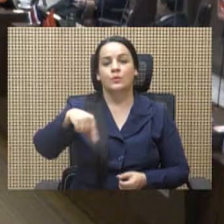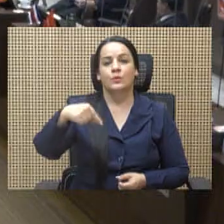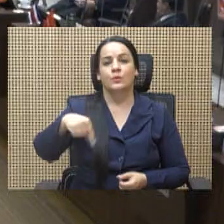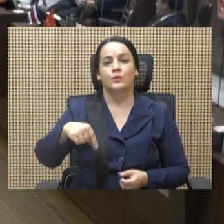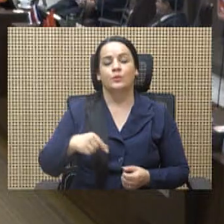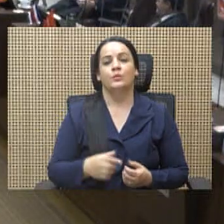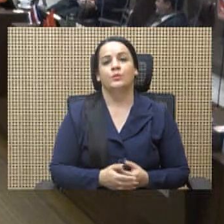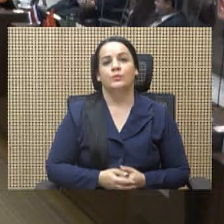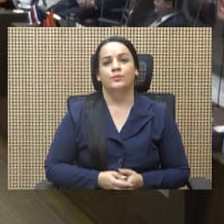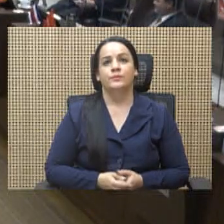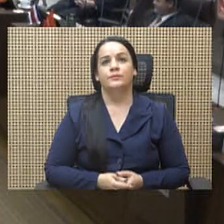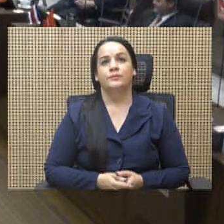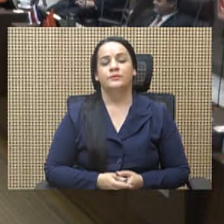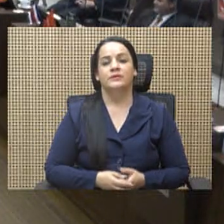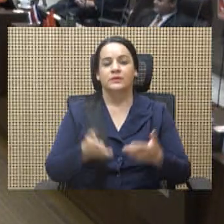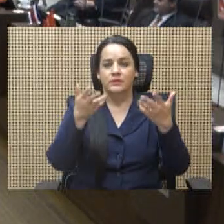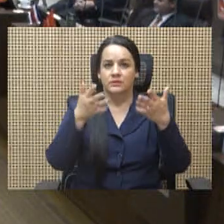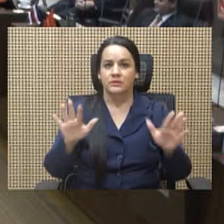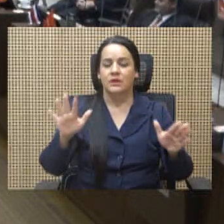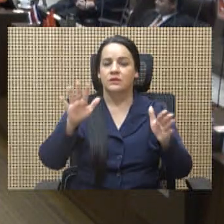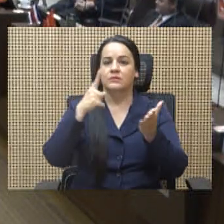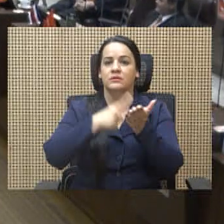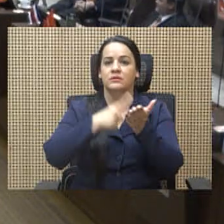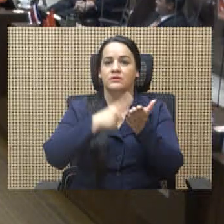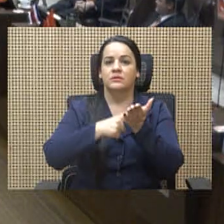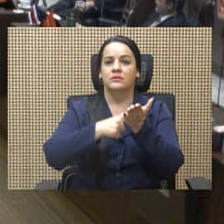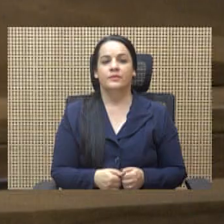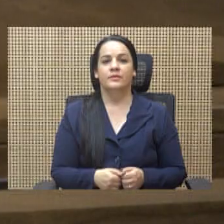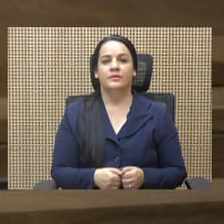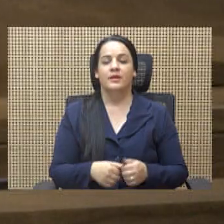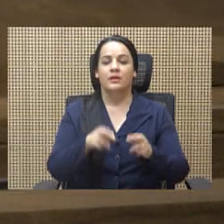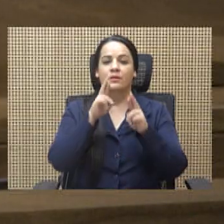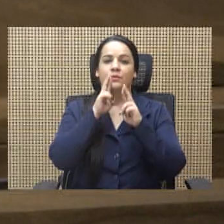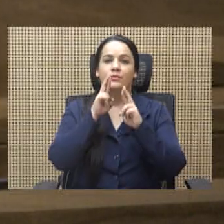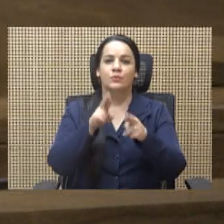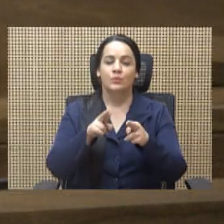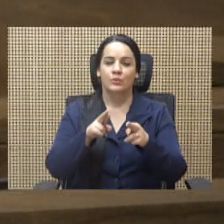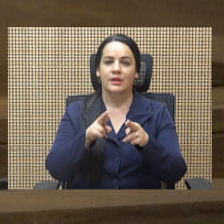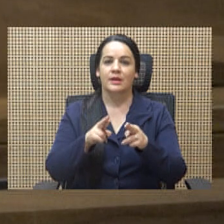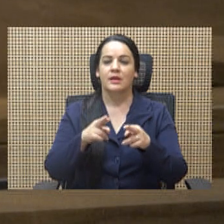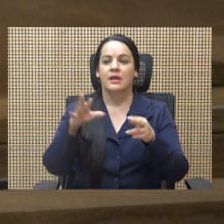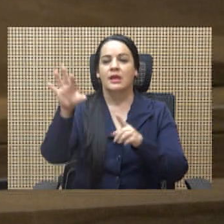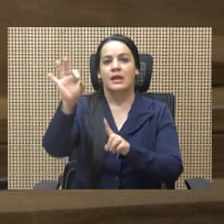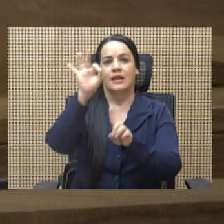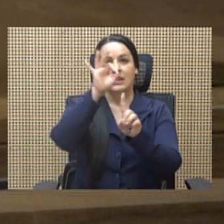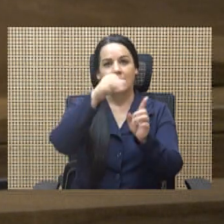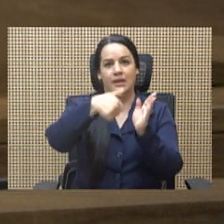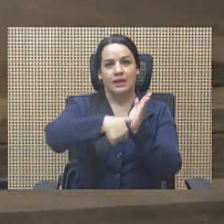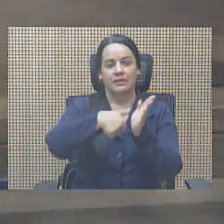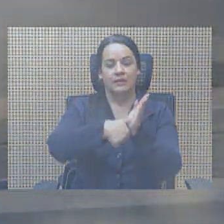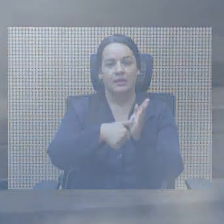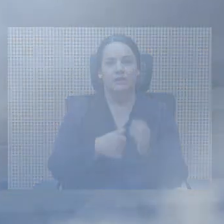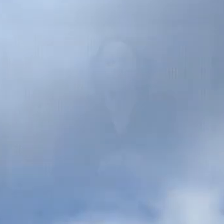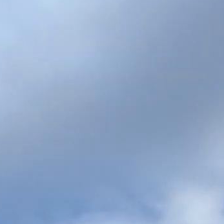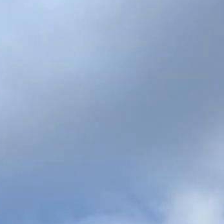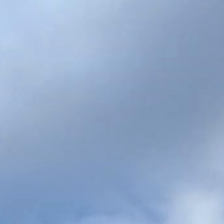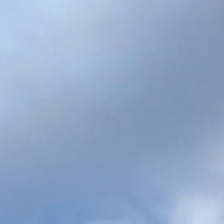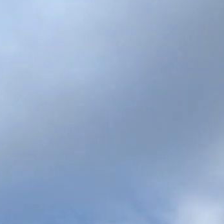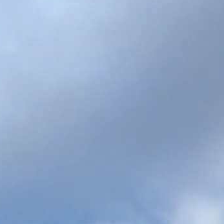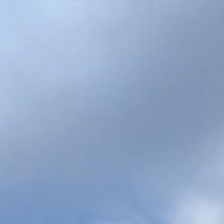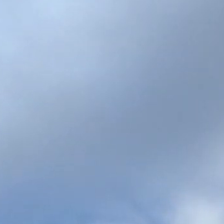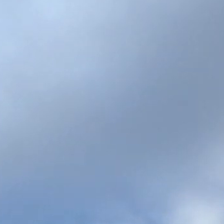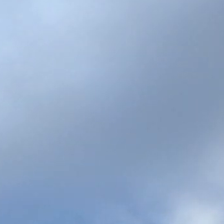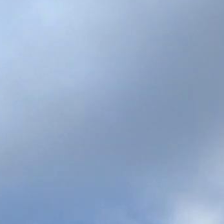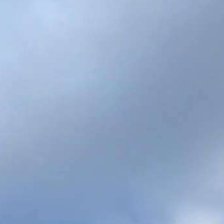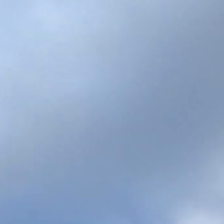el denario legislativo también aprobó trasladar a la comisión dictaminadora el expediente 23.581 ley de